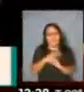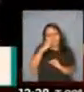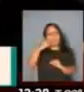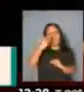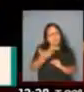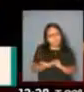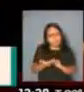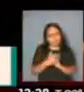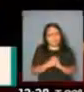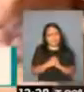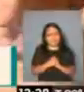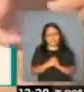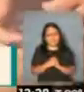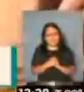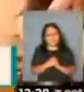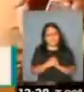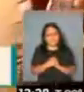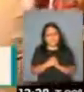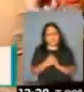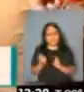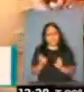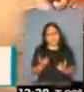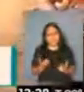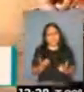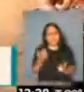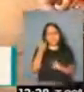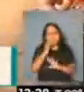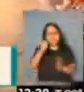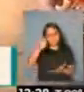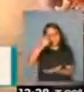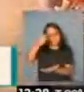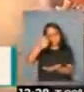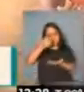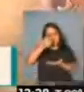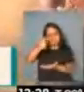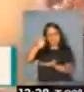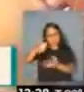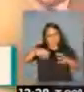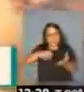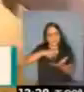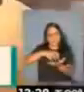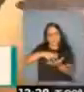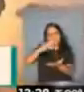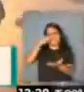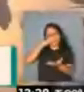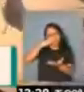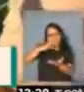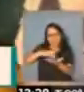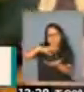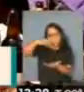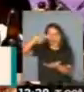pone ya el recipiente hecho saumerio con brasas y colocarle